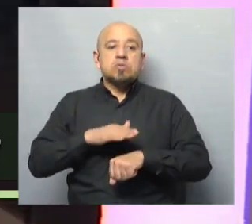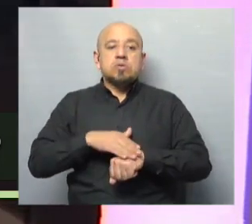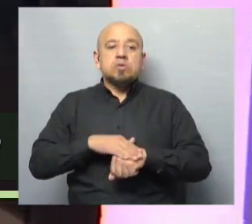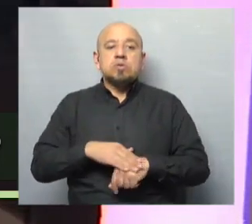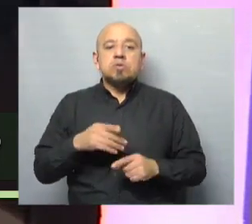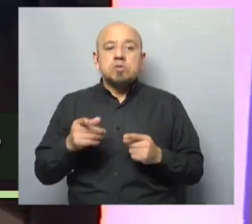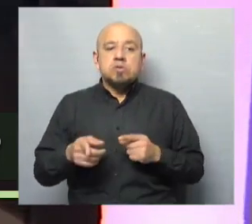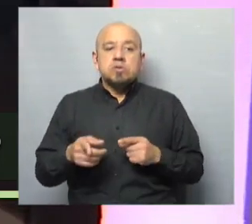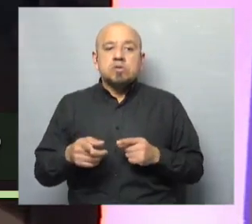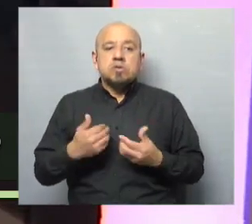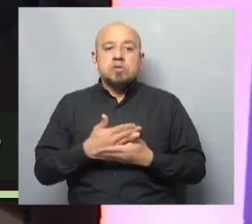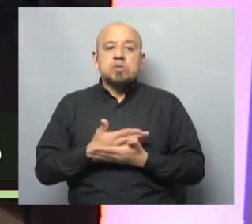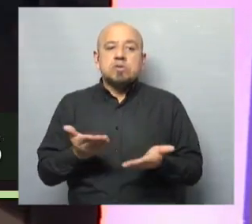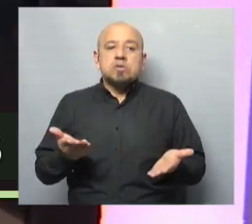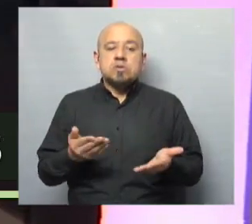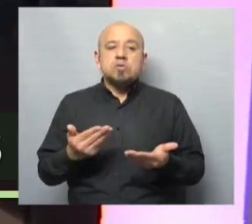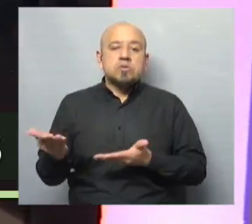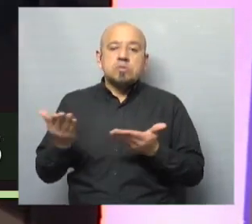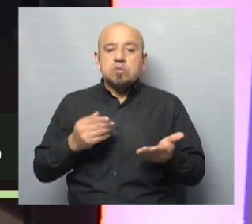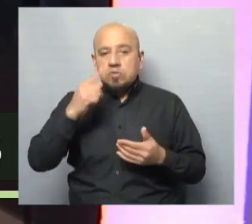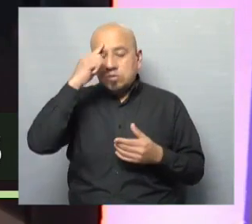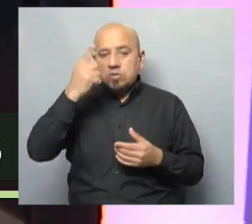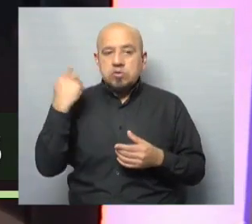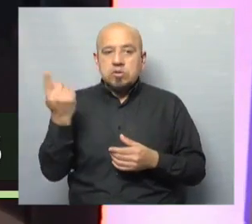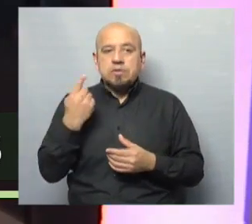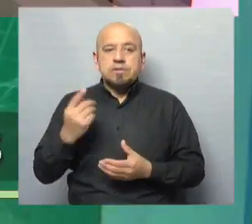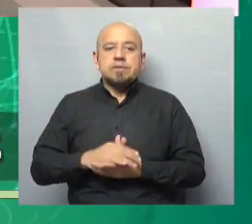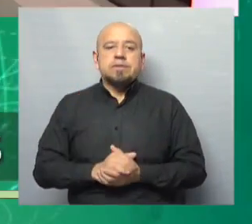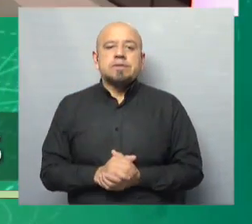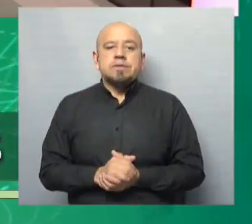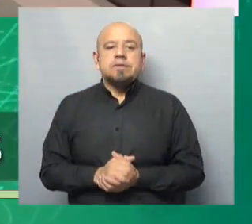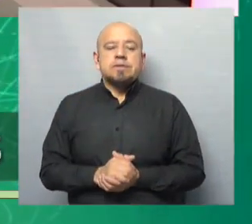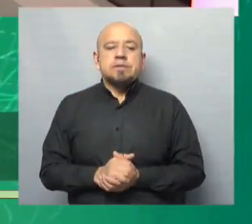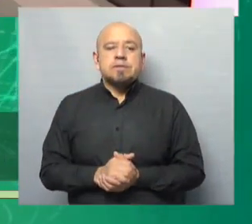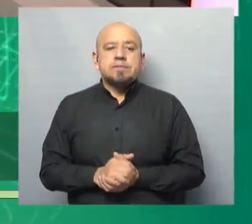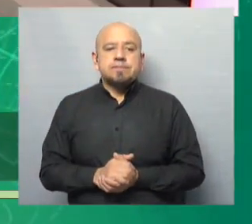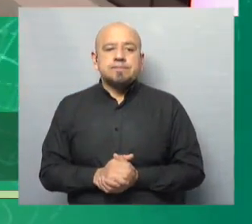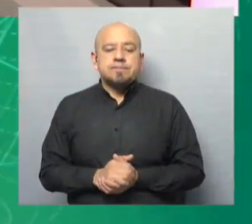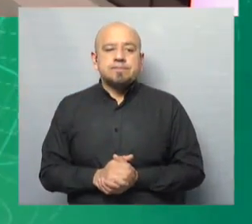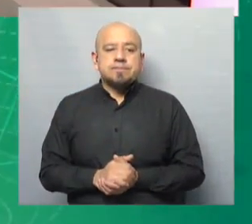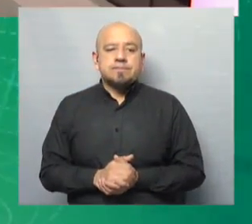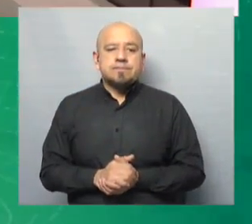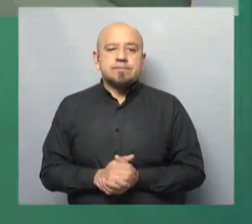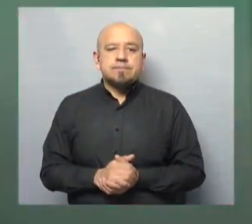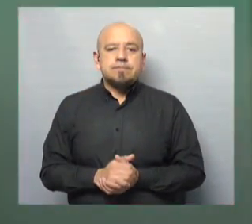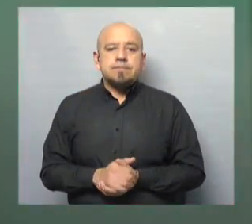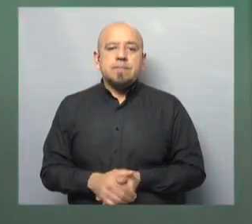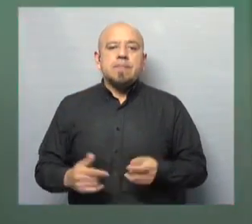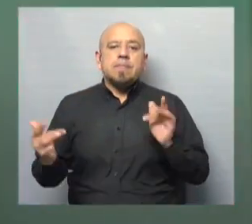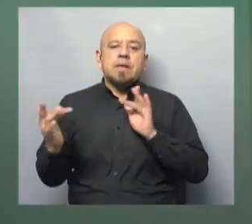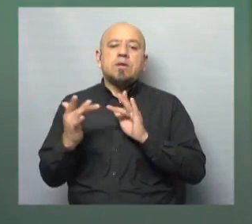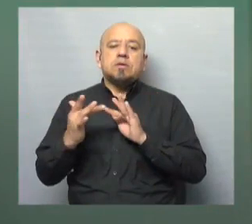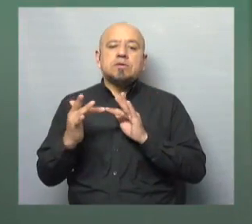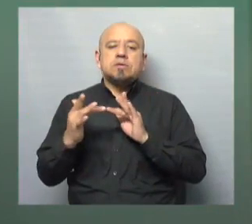la presencia de un invitado internacional que estaremos ambiente muchas gracias martín y el contacto con otra de nuestras